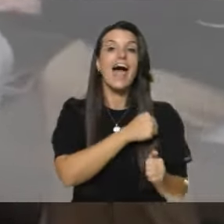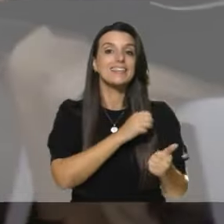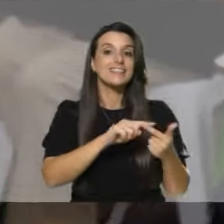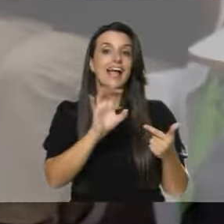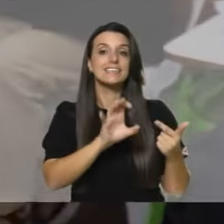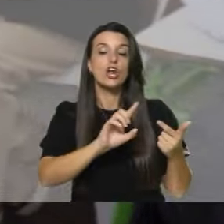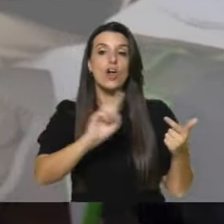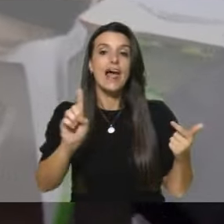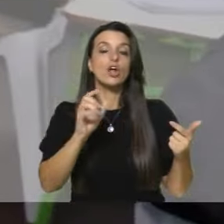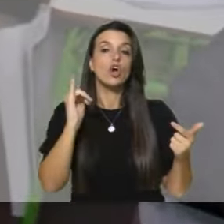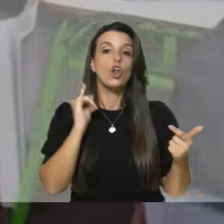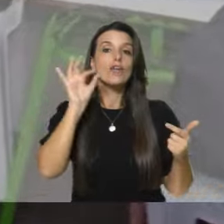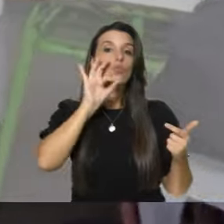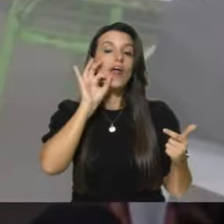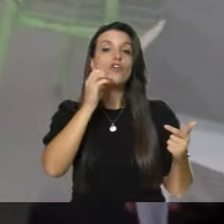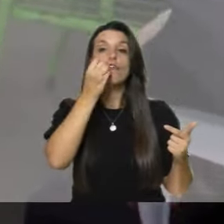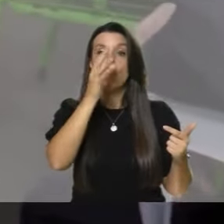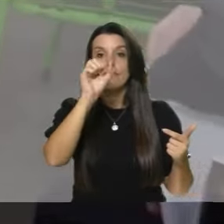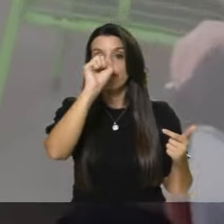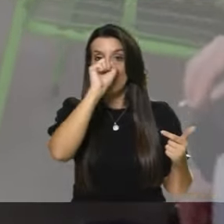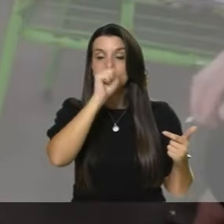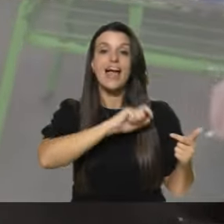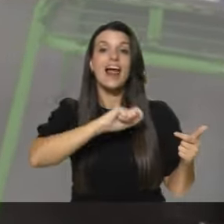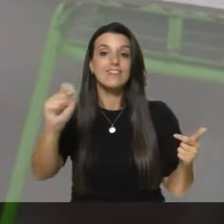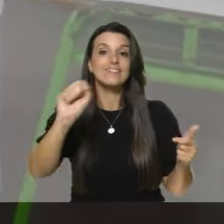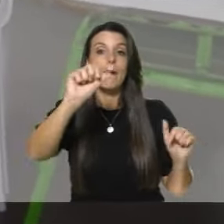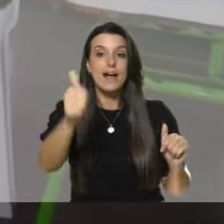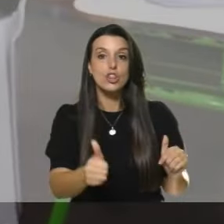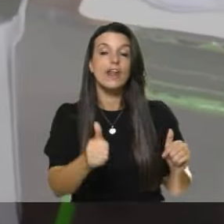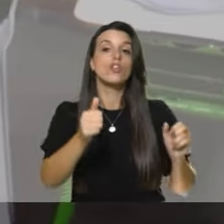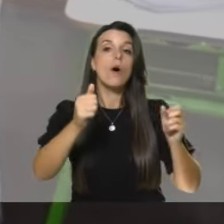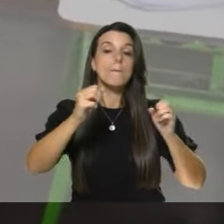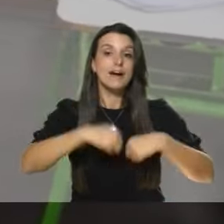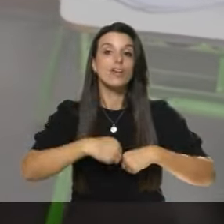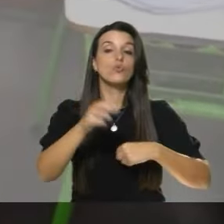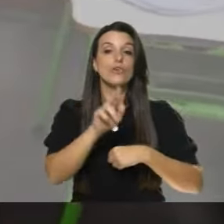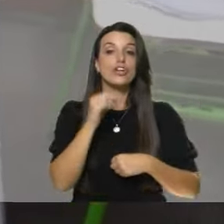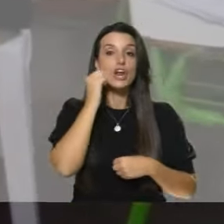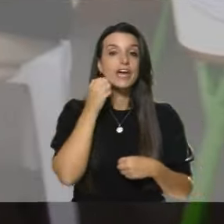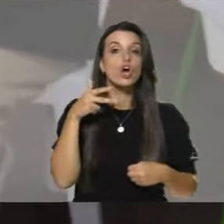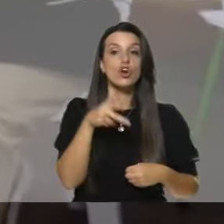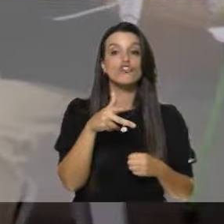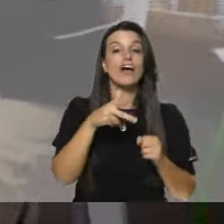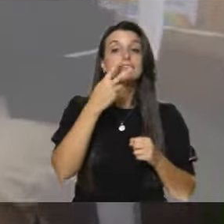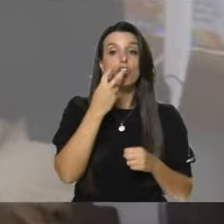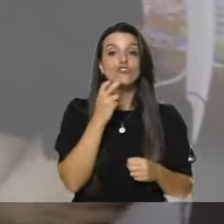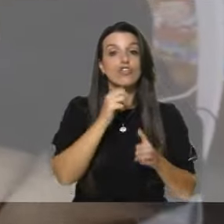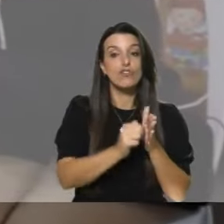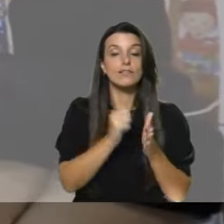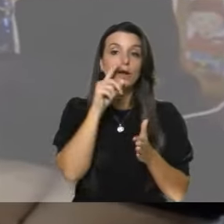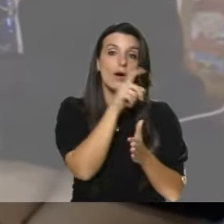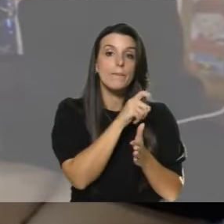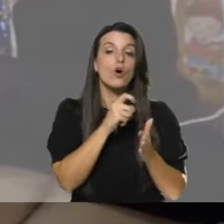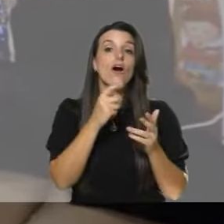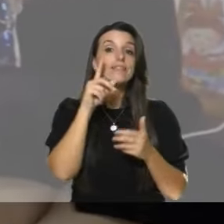Cerro largo coloia durazno flores Florida la valleja Maldonado paisandú Rio negro Rocha San José Soriano tacuarembo